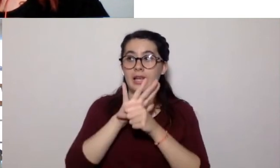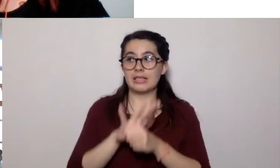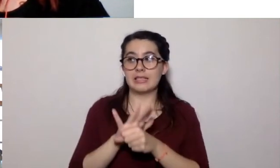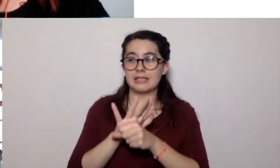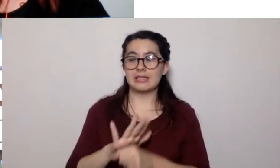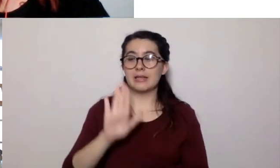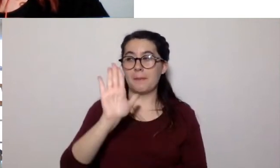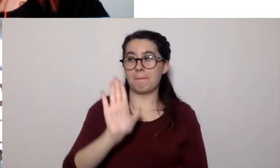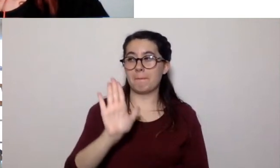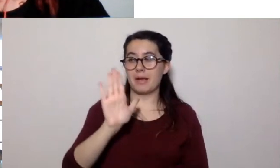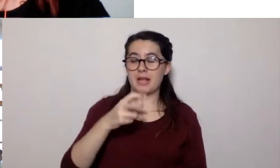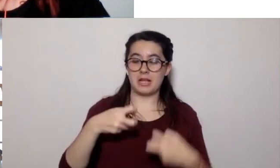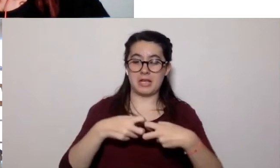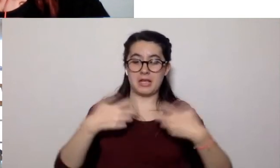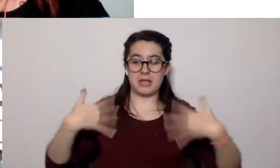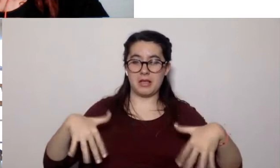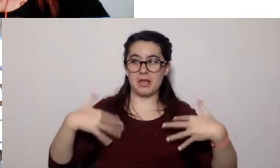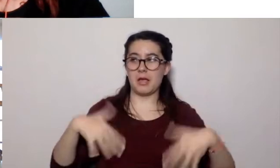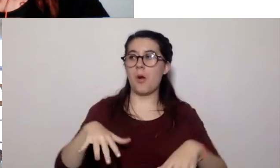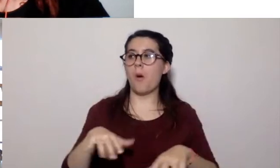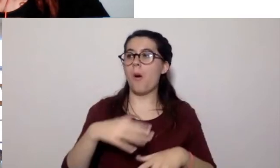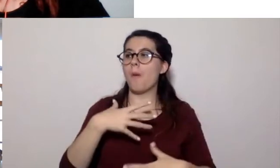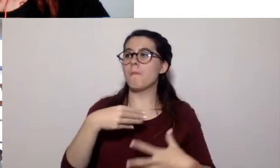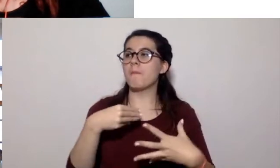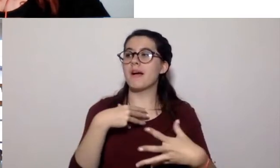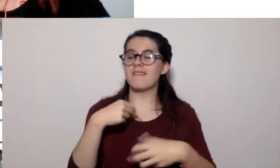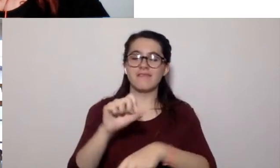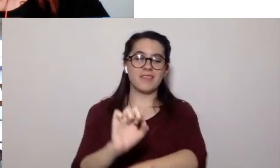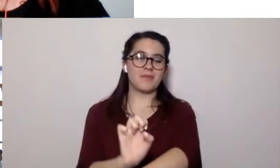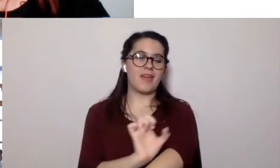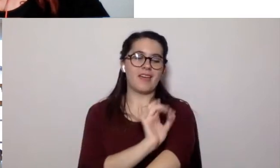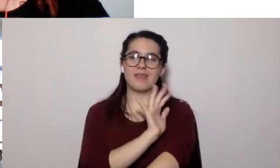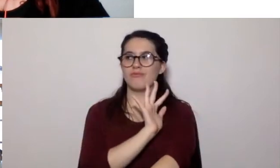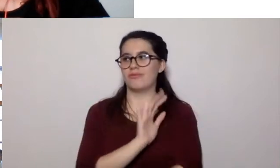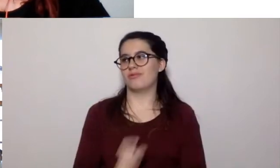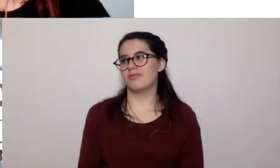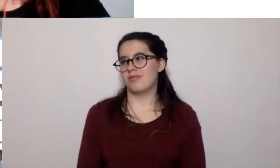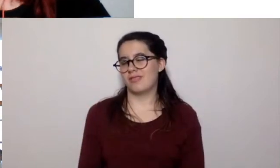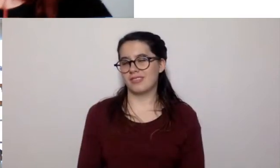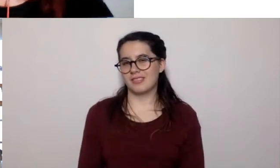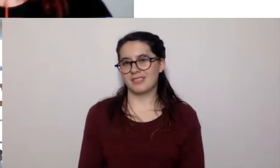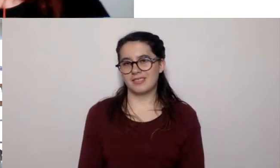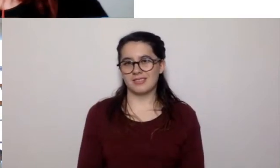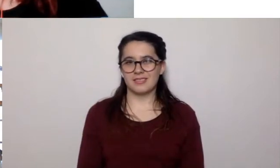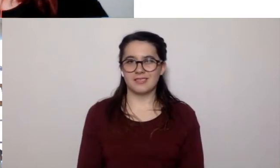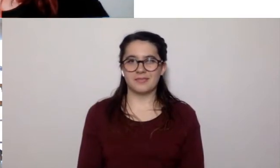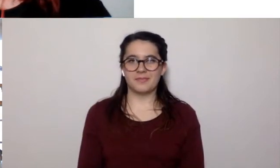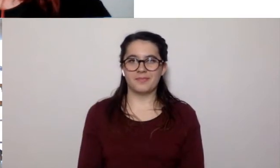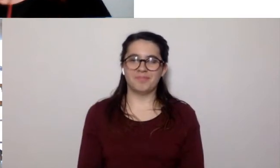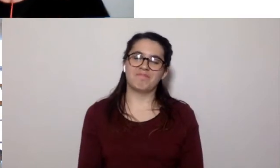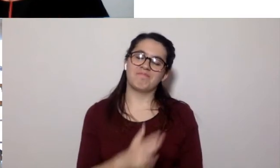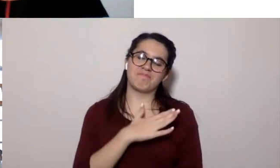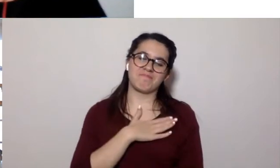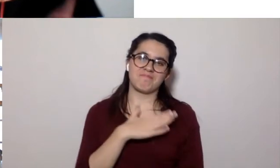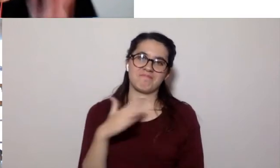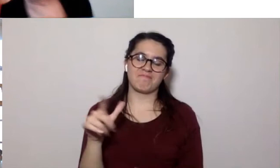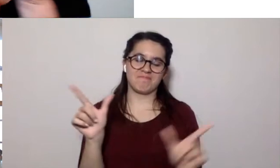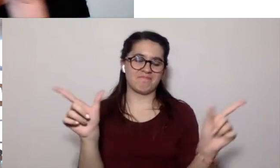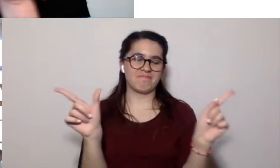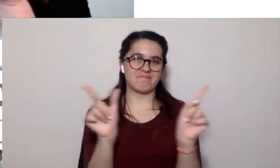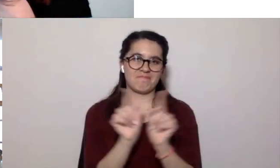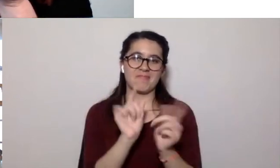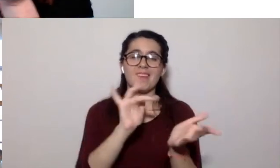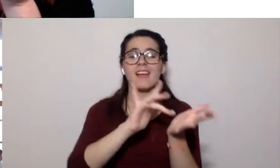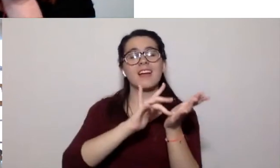la ansiedad. Es una pandemia emocional. Ajá. Así es. Sí. Bueno, pues muchas,